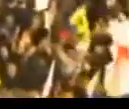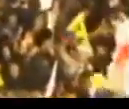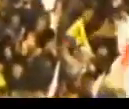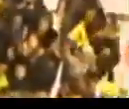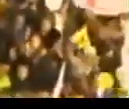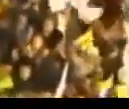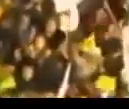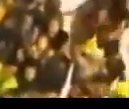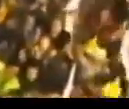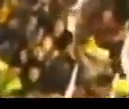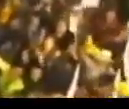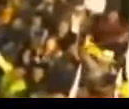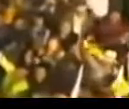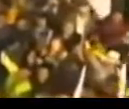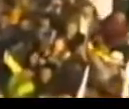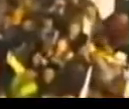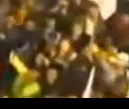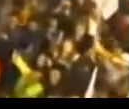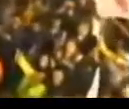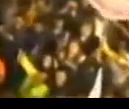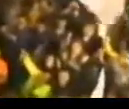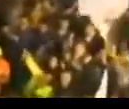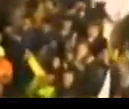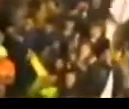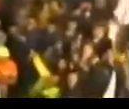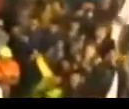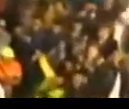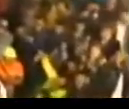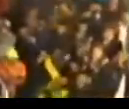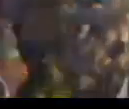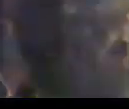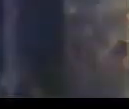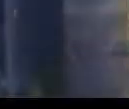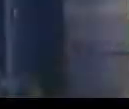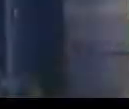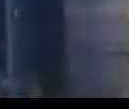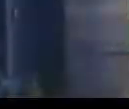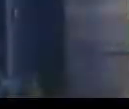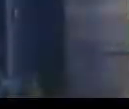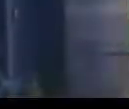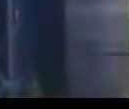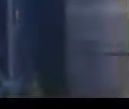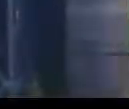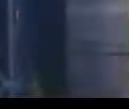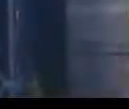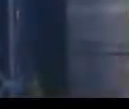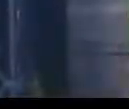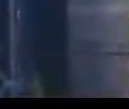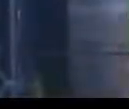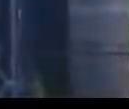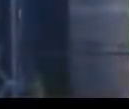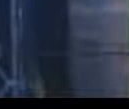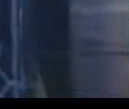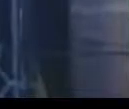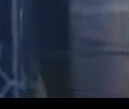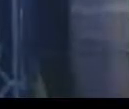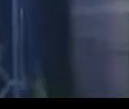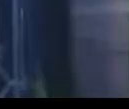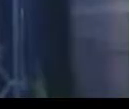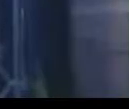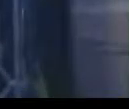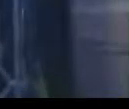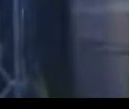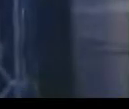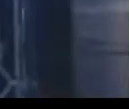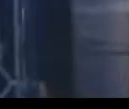la patria nueva. Que nadie se me equivoque. No es que están protestando por ponerle un centavo a los